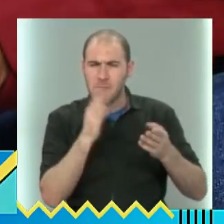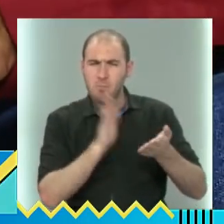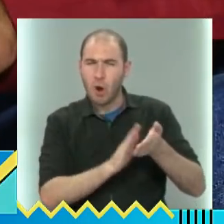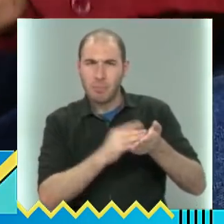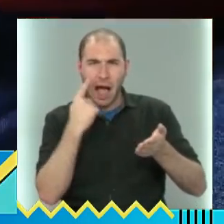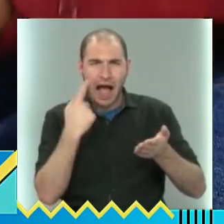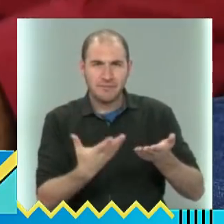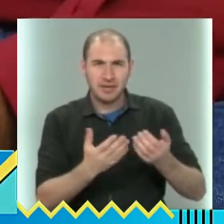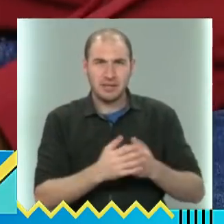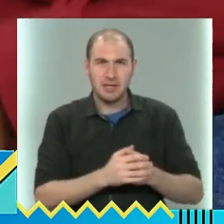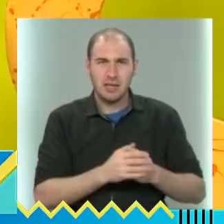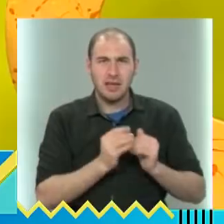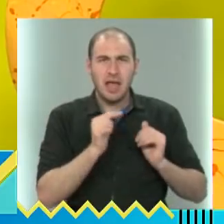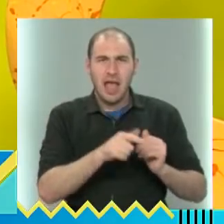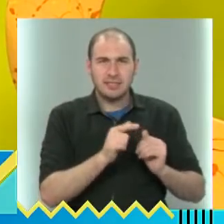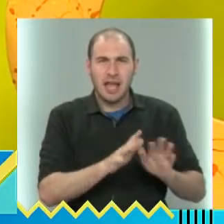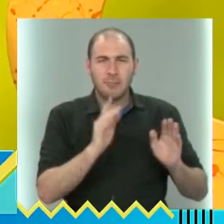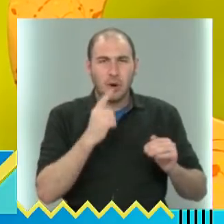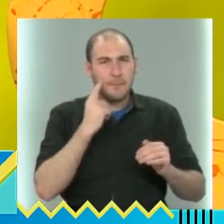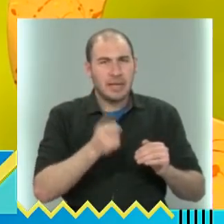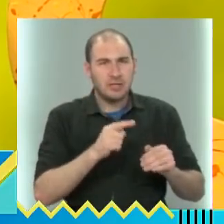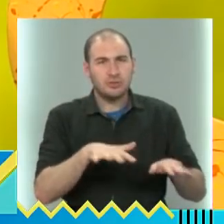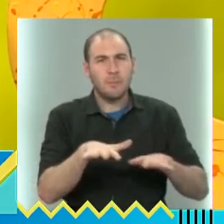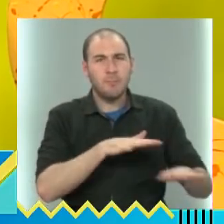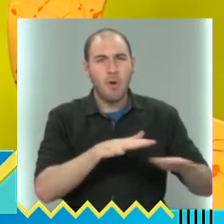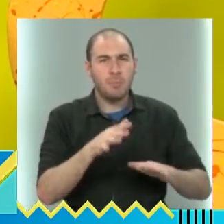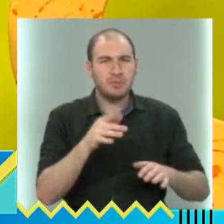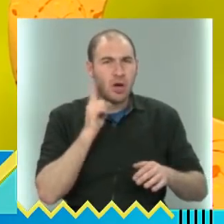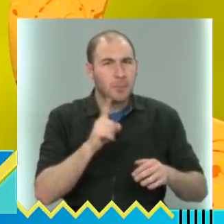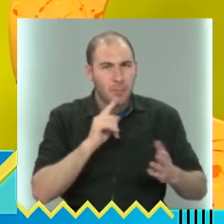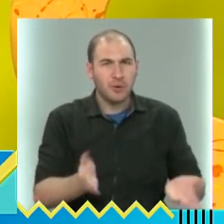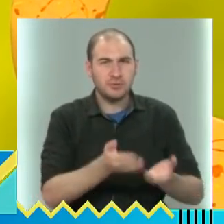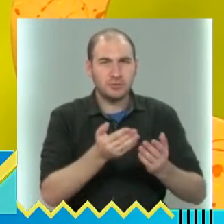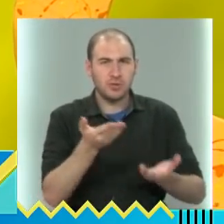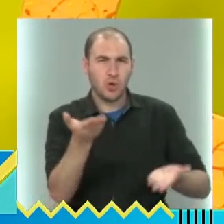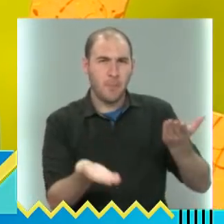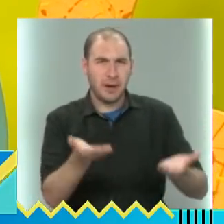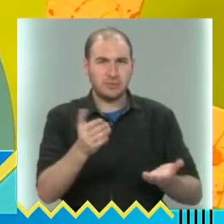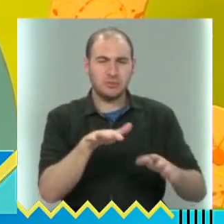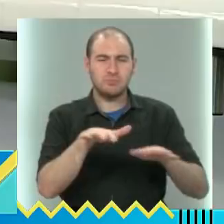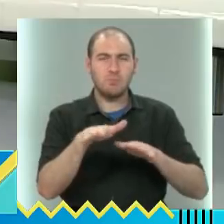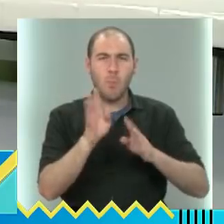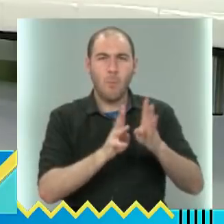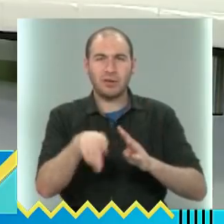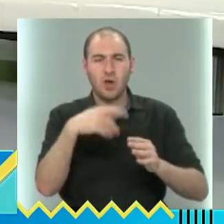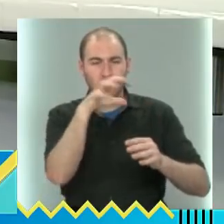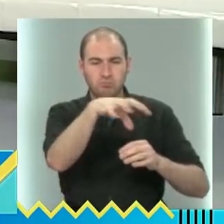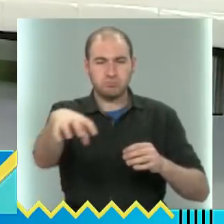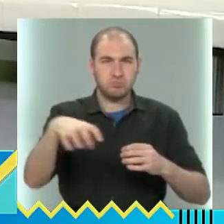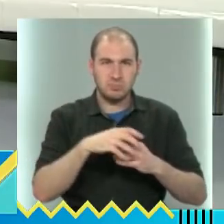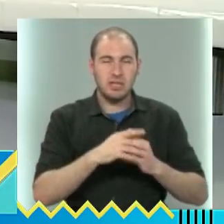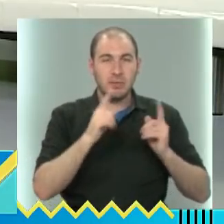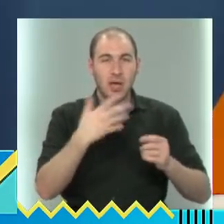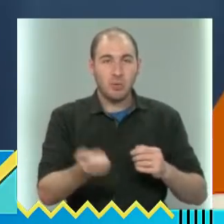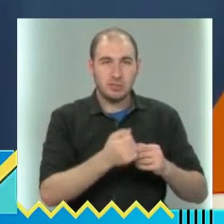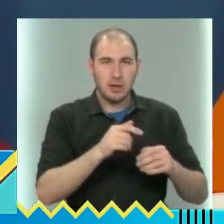era la posibilidad de tener sismo inducido, y se contrastaron con los otros sismógrafos del Piroguer, inclusive